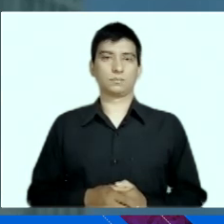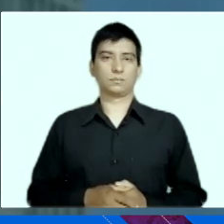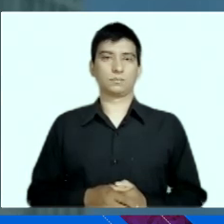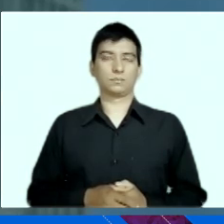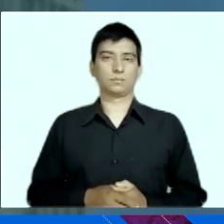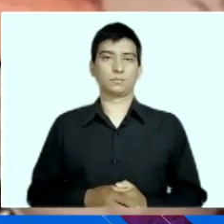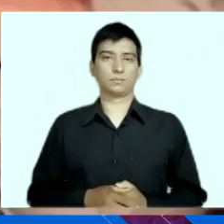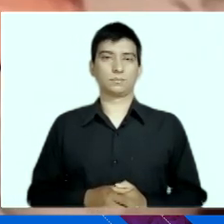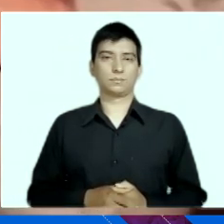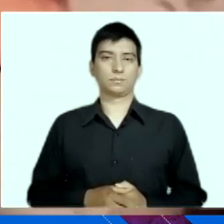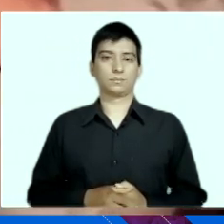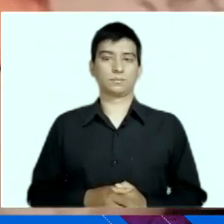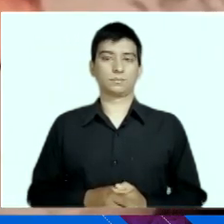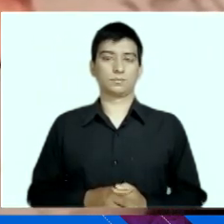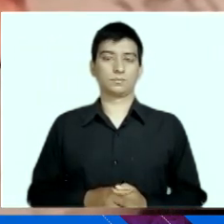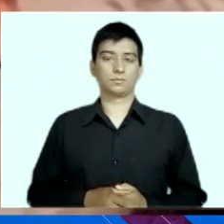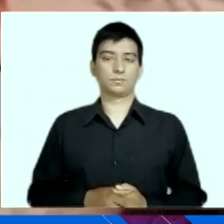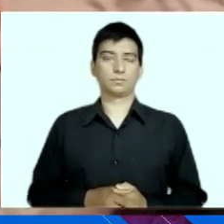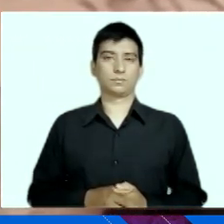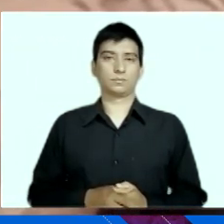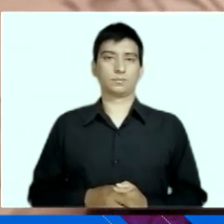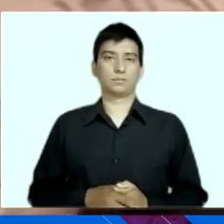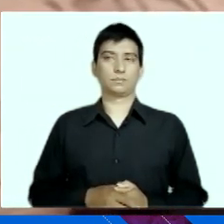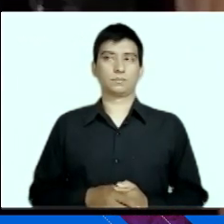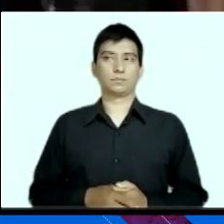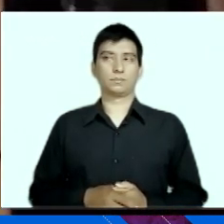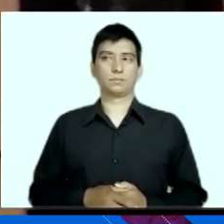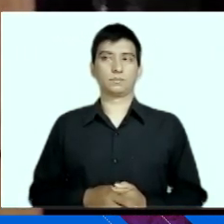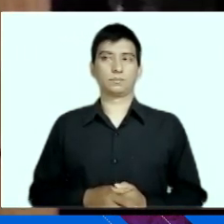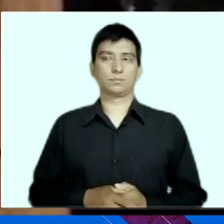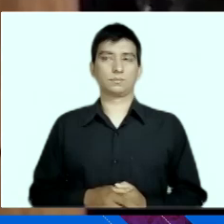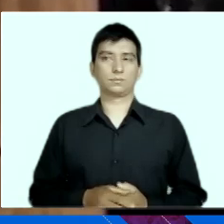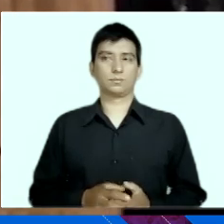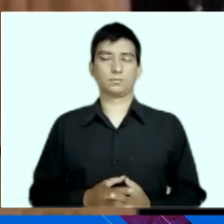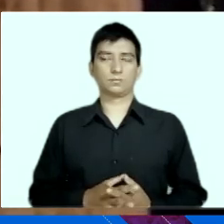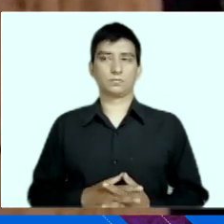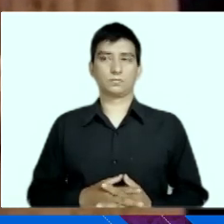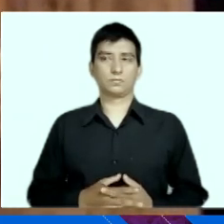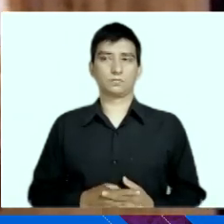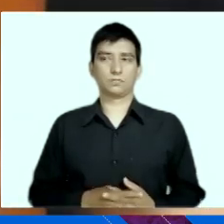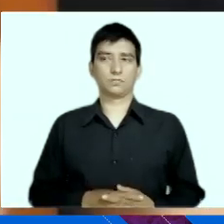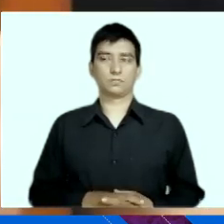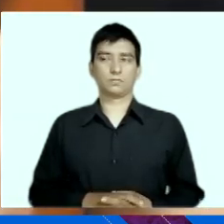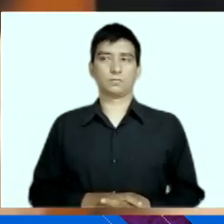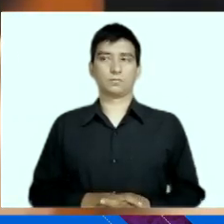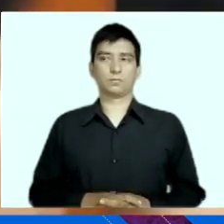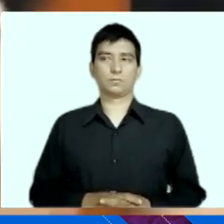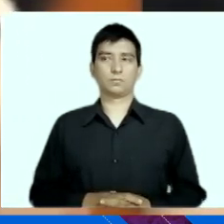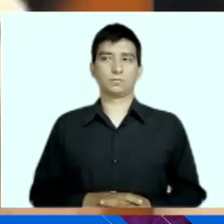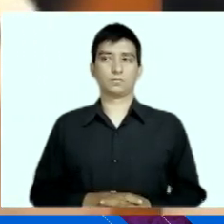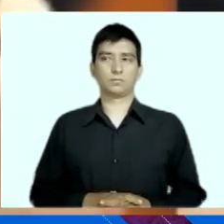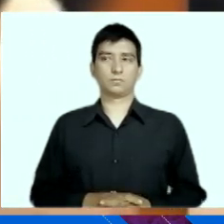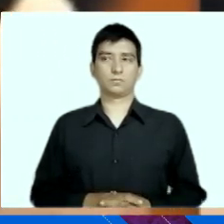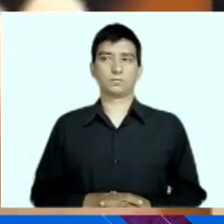a la cárcel y aquí estoy cumpliendo una condena de 40 años, hace 10 años y 8